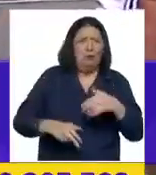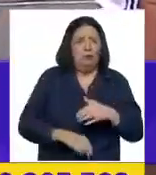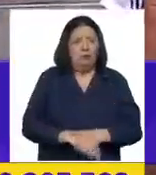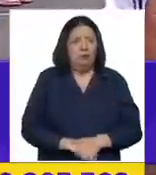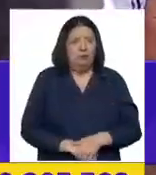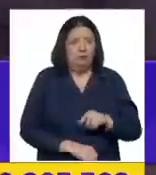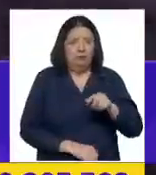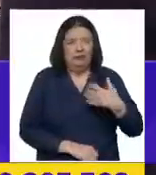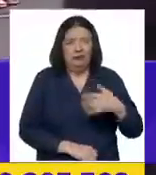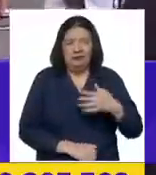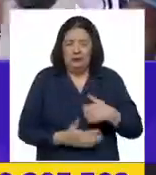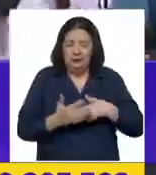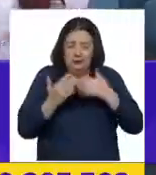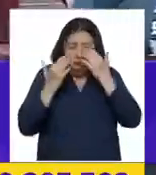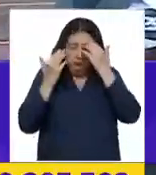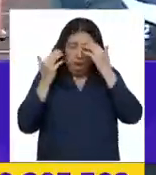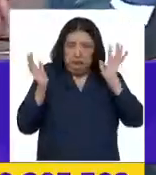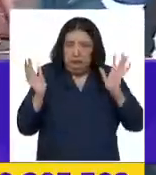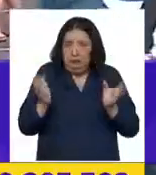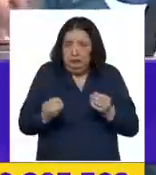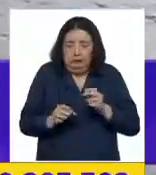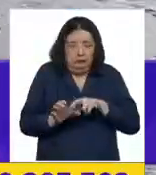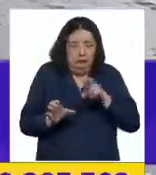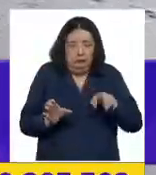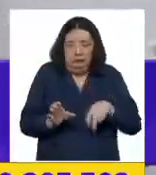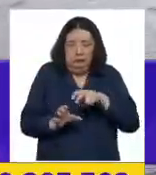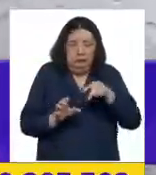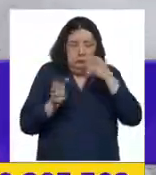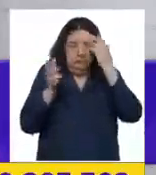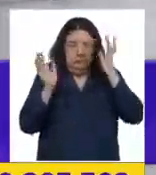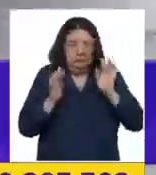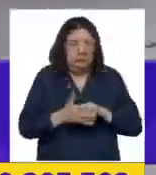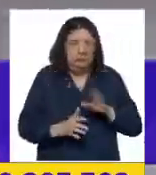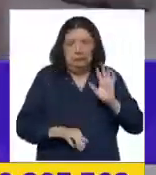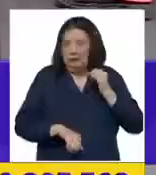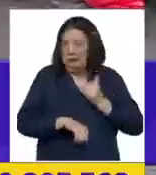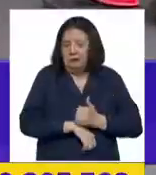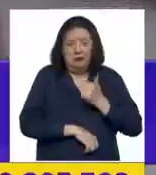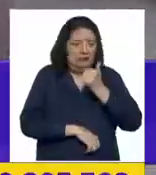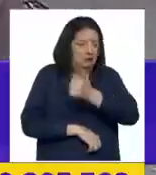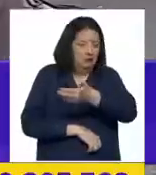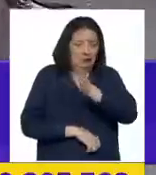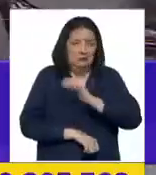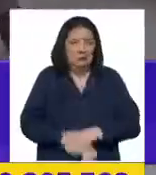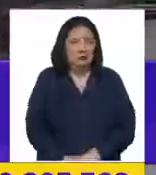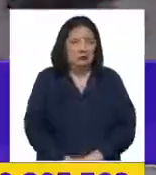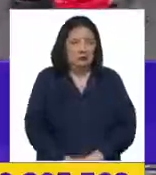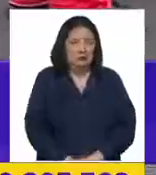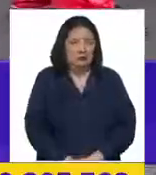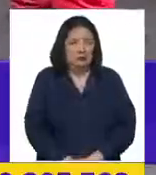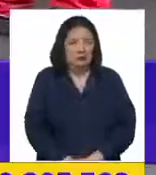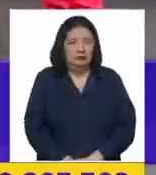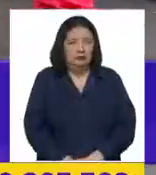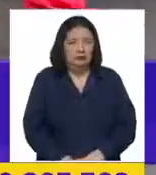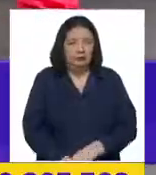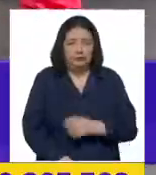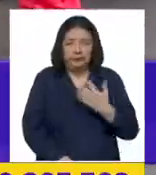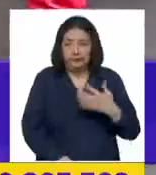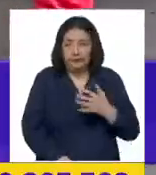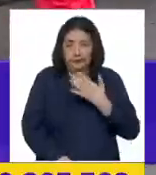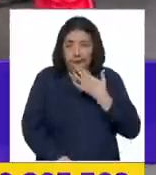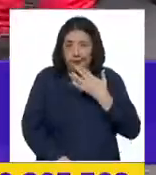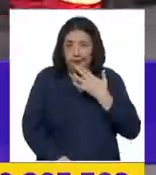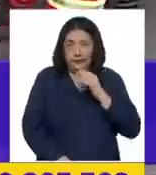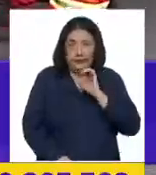tráiler. Y ahí no sé ni cómo hemos bajado. Él tiene toda la culpa. Bien, están